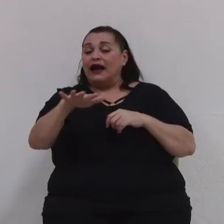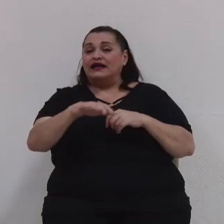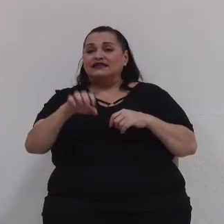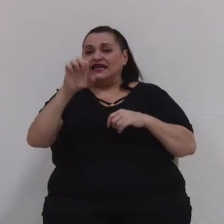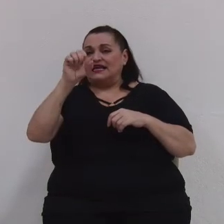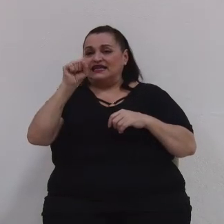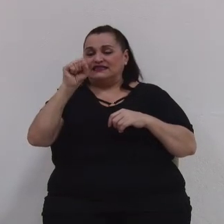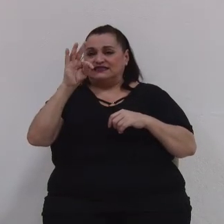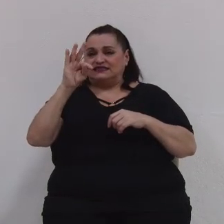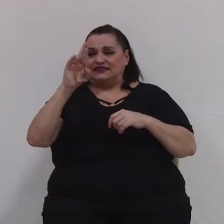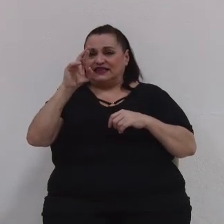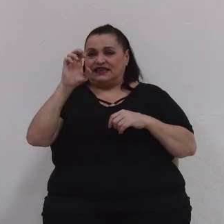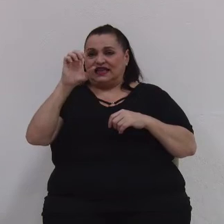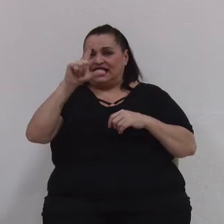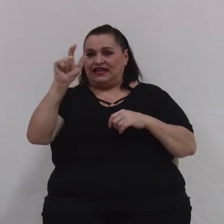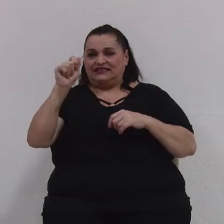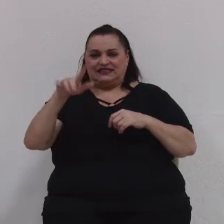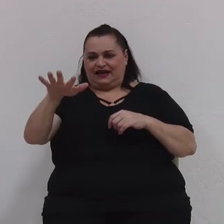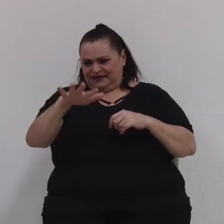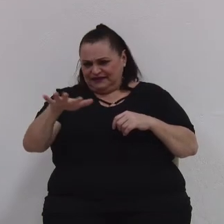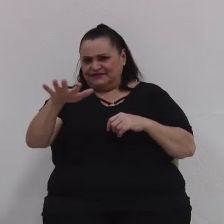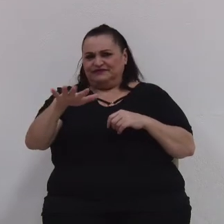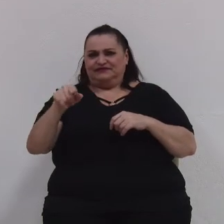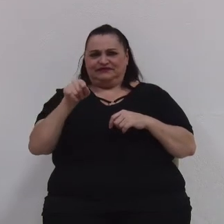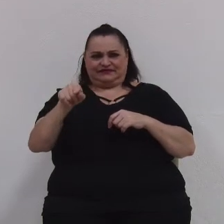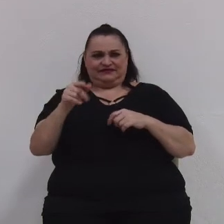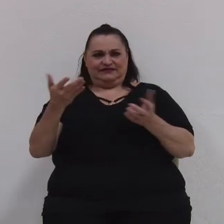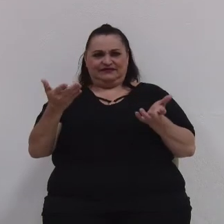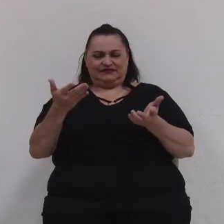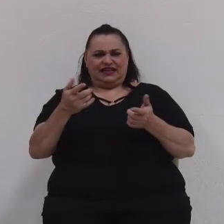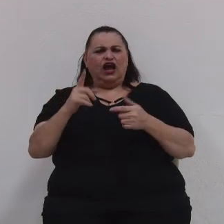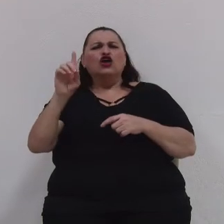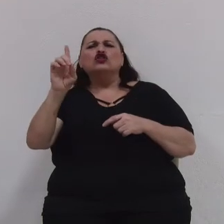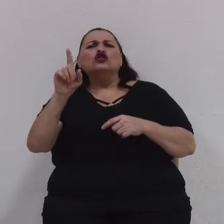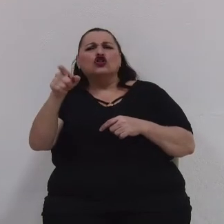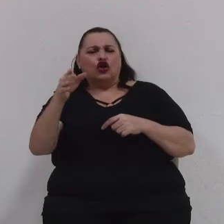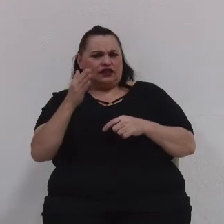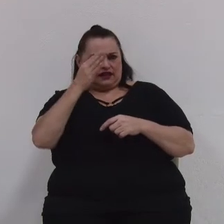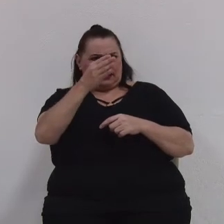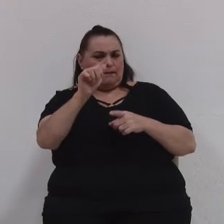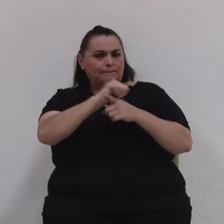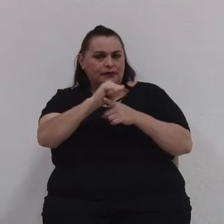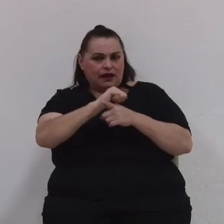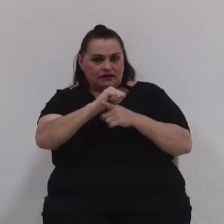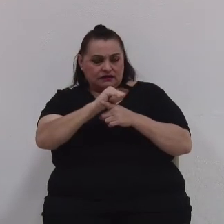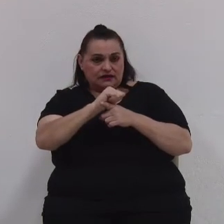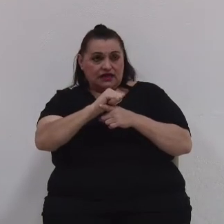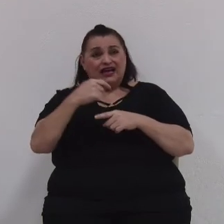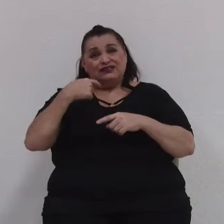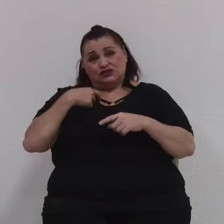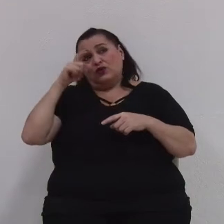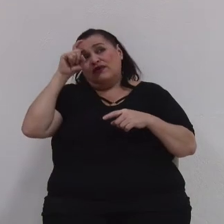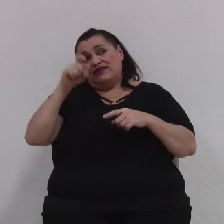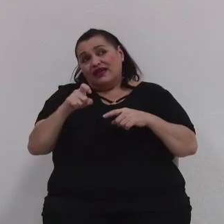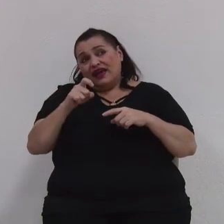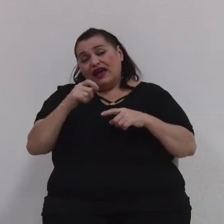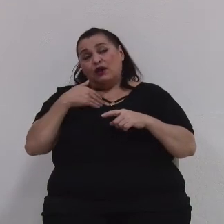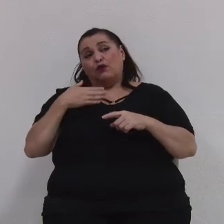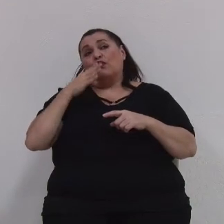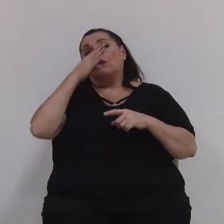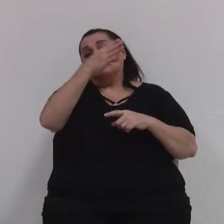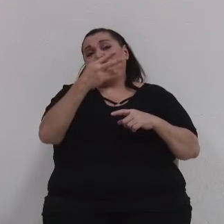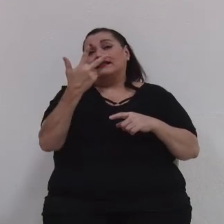de la Estrella, secretariado ejecutivo. ¿Y dónde vas a ir a hacer la práctica? Tengo que irme 3